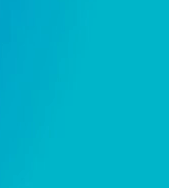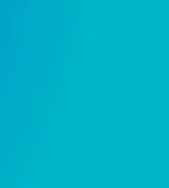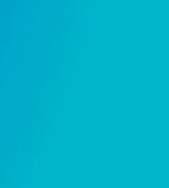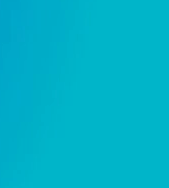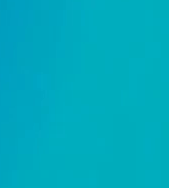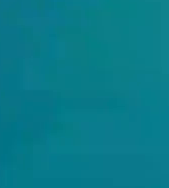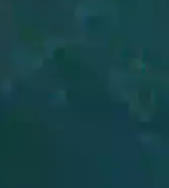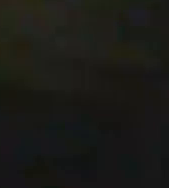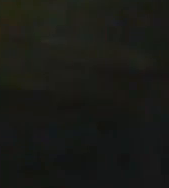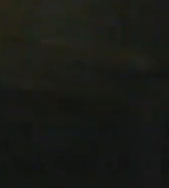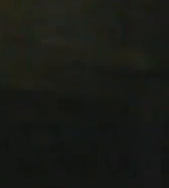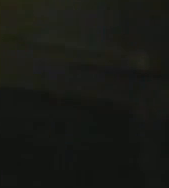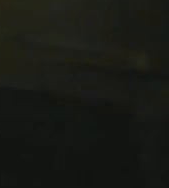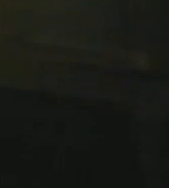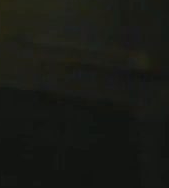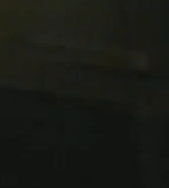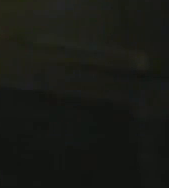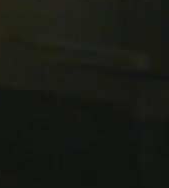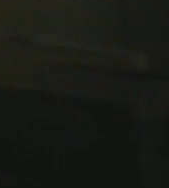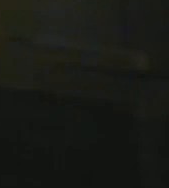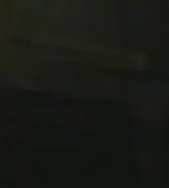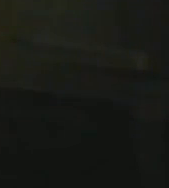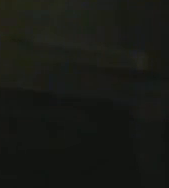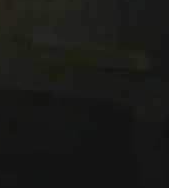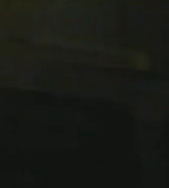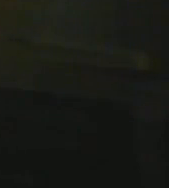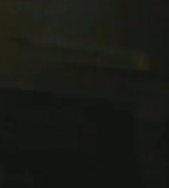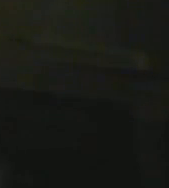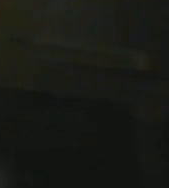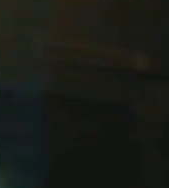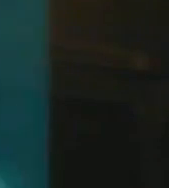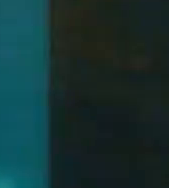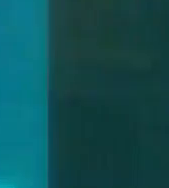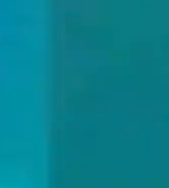viejo y cansado, pero no se dan.